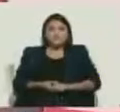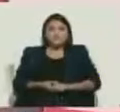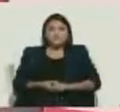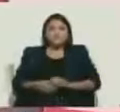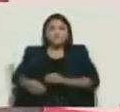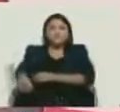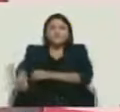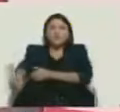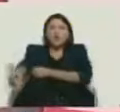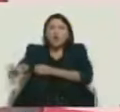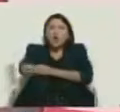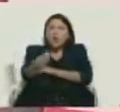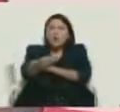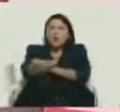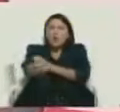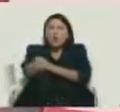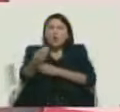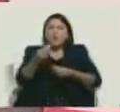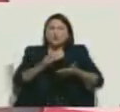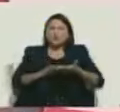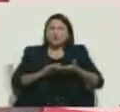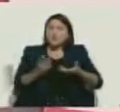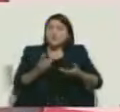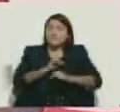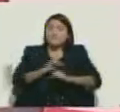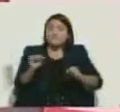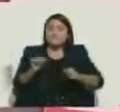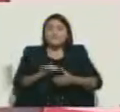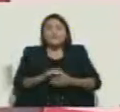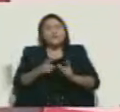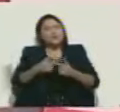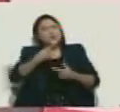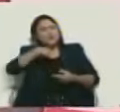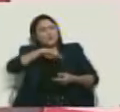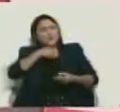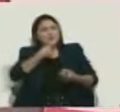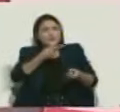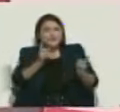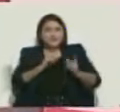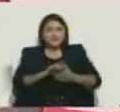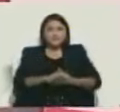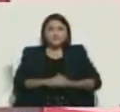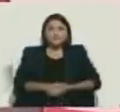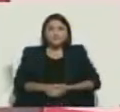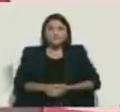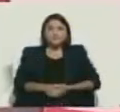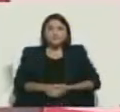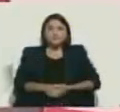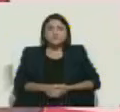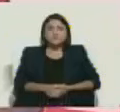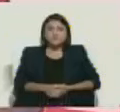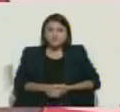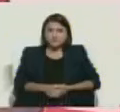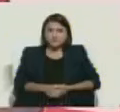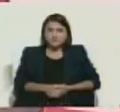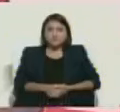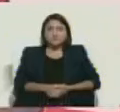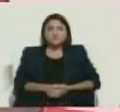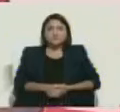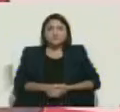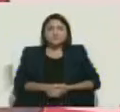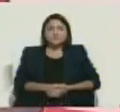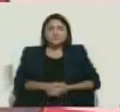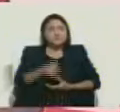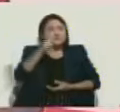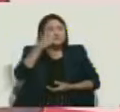forma. Por eso nosotros hemos dado la instrucción y seguimos dándola. Pues todo el que tiene un teléfono en la calle tiene que ser un